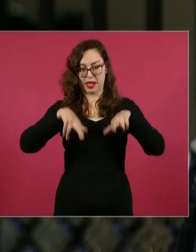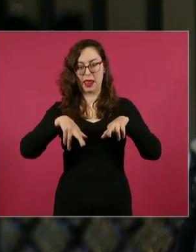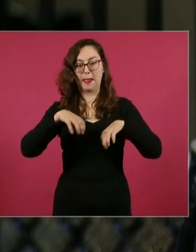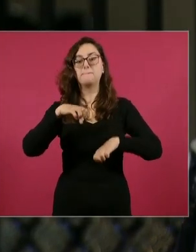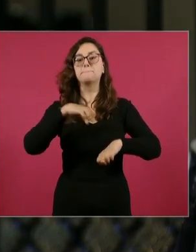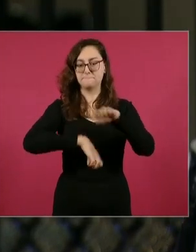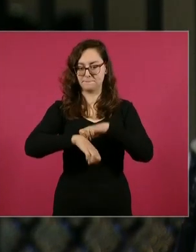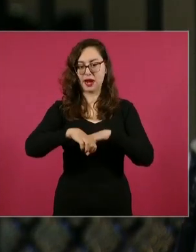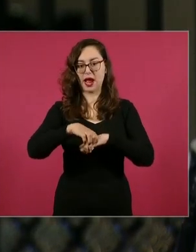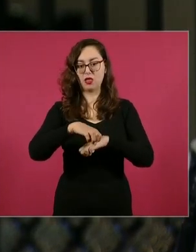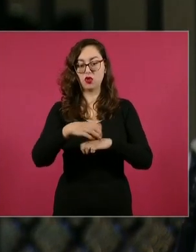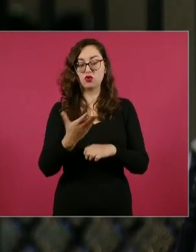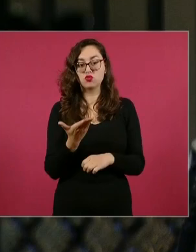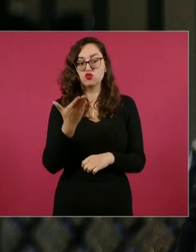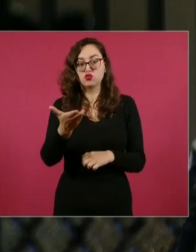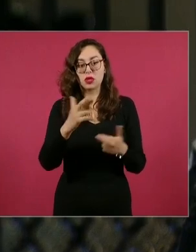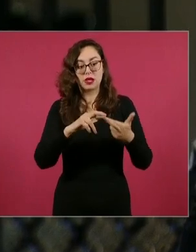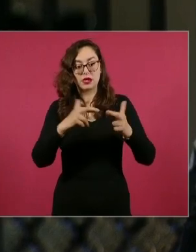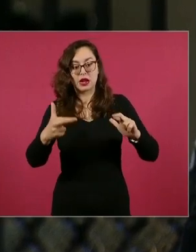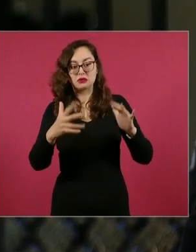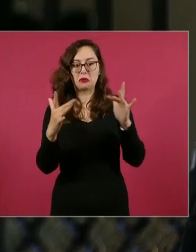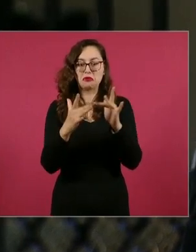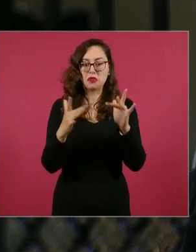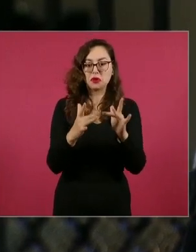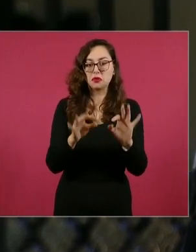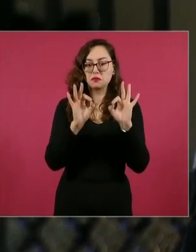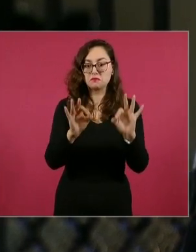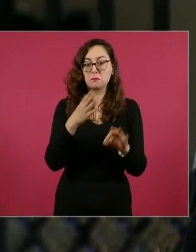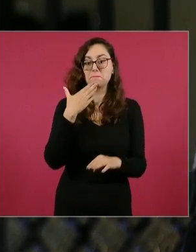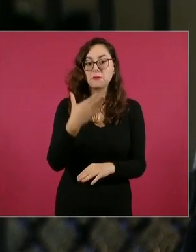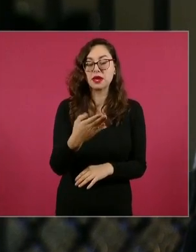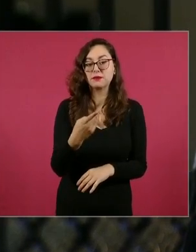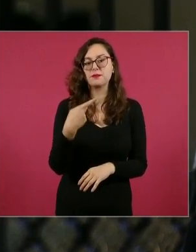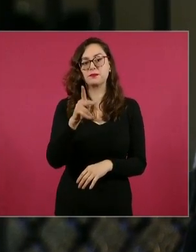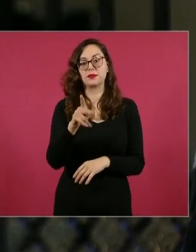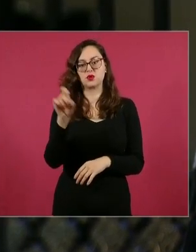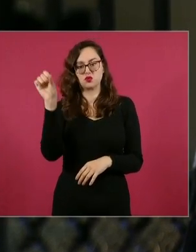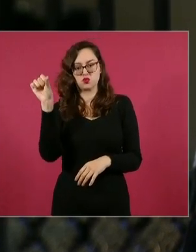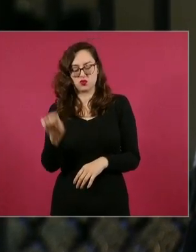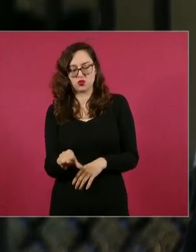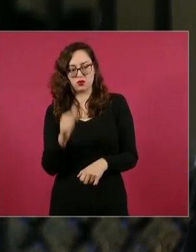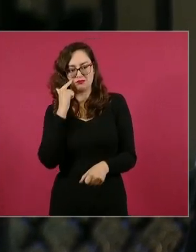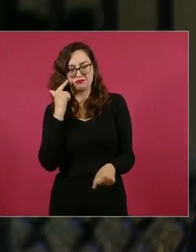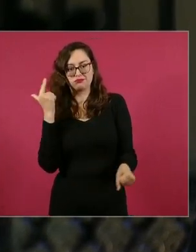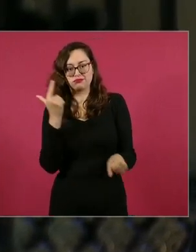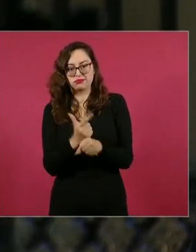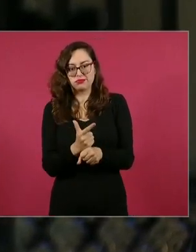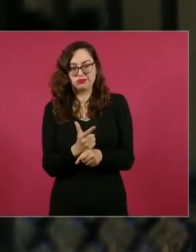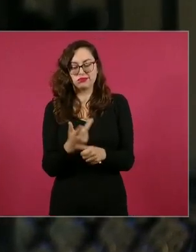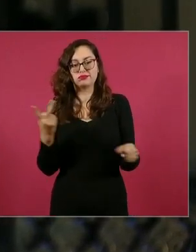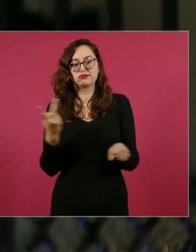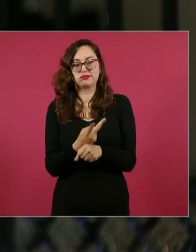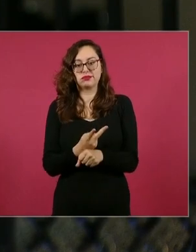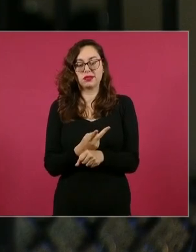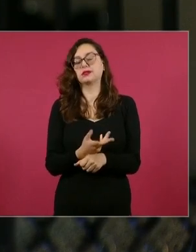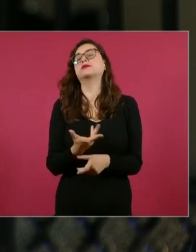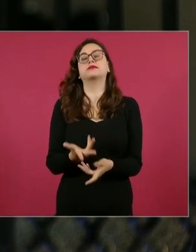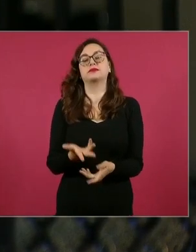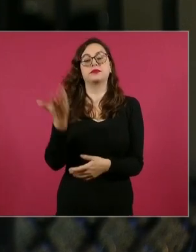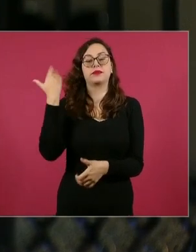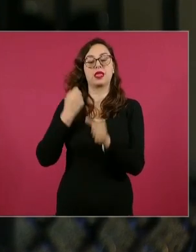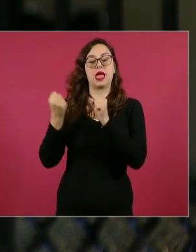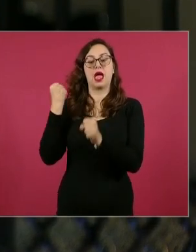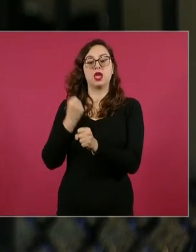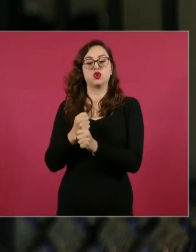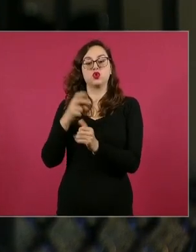que particularmente desde 2018 poco antes de que iniciara su administración pasada Pues bueno la elección y se supiera su